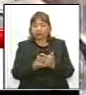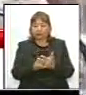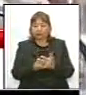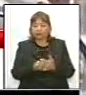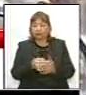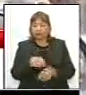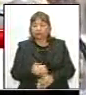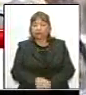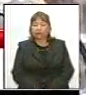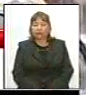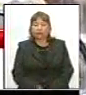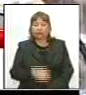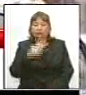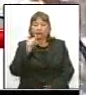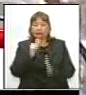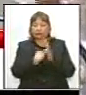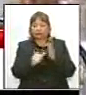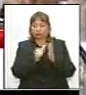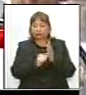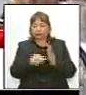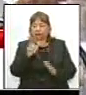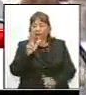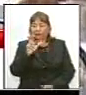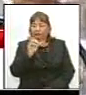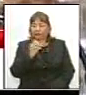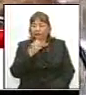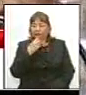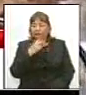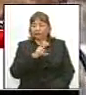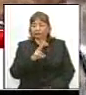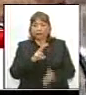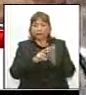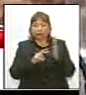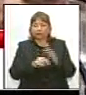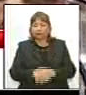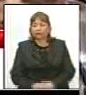tema del artículo 30. No, es que no lo ha leído.